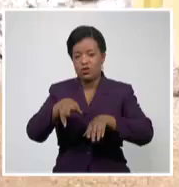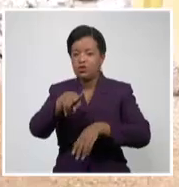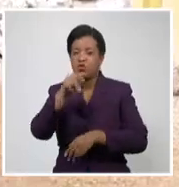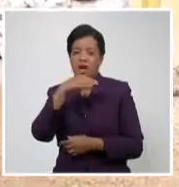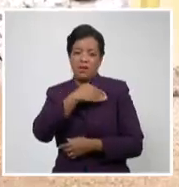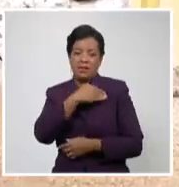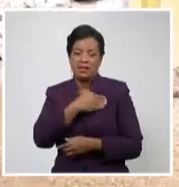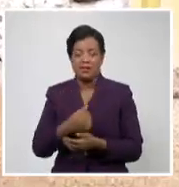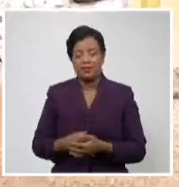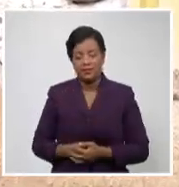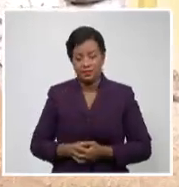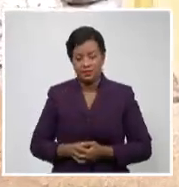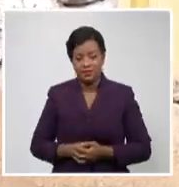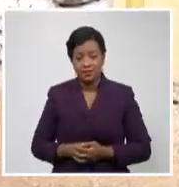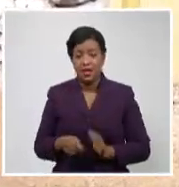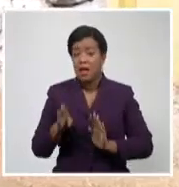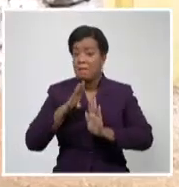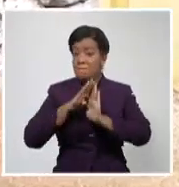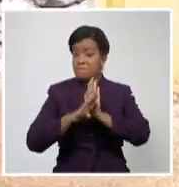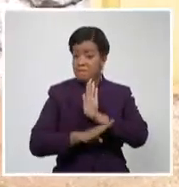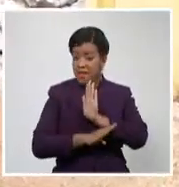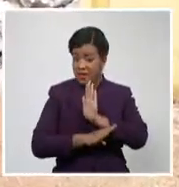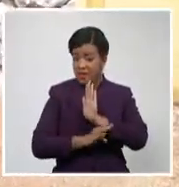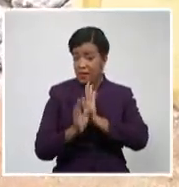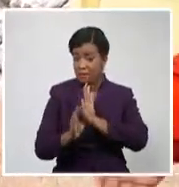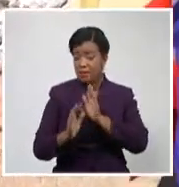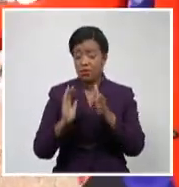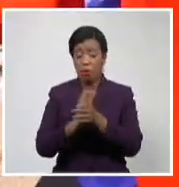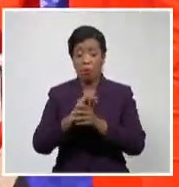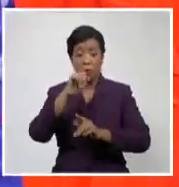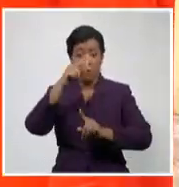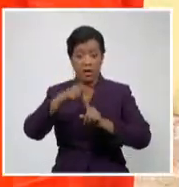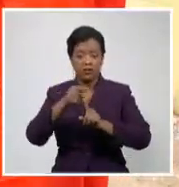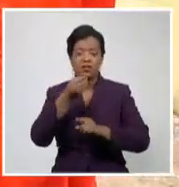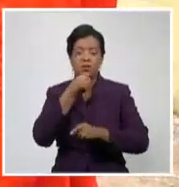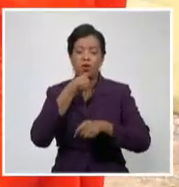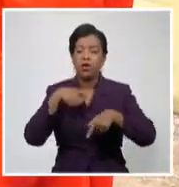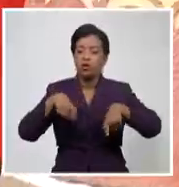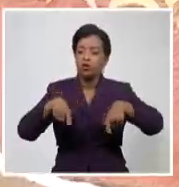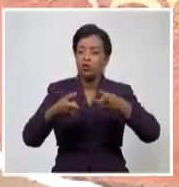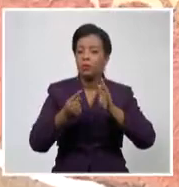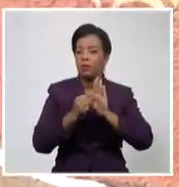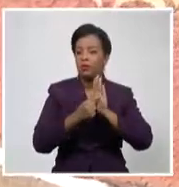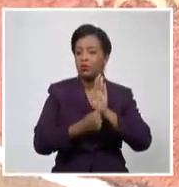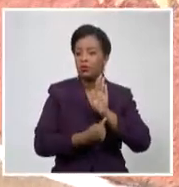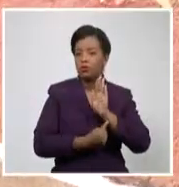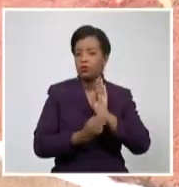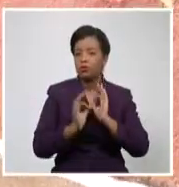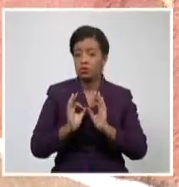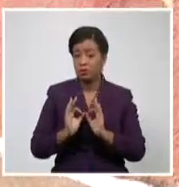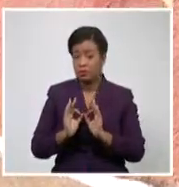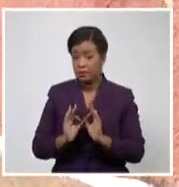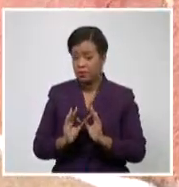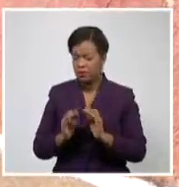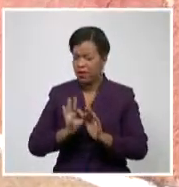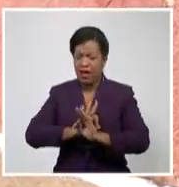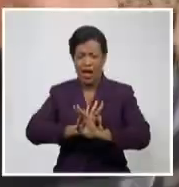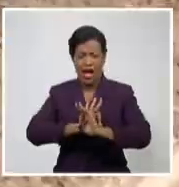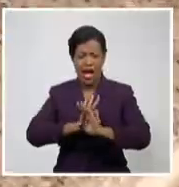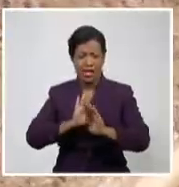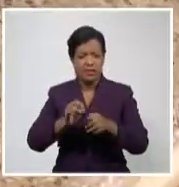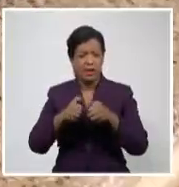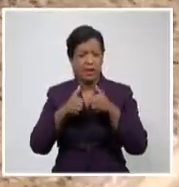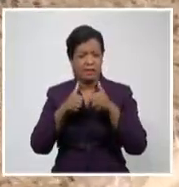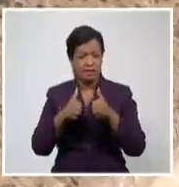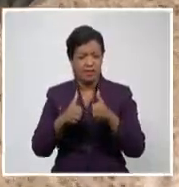Las medidas establecidas en esta unidad de la región militar Matanzas permiten cumplir las acciones relacionadas con la instrucción con calidad y la garantía de